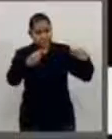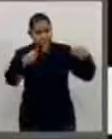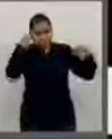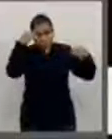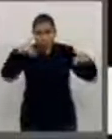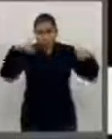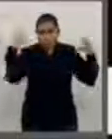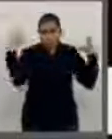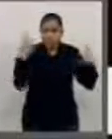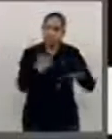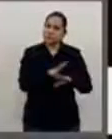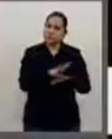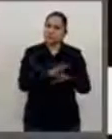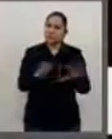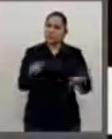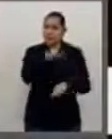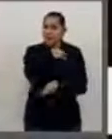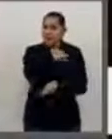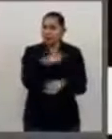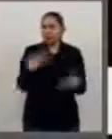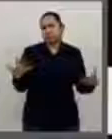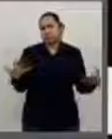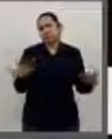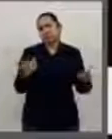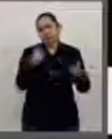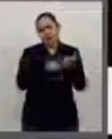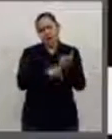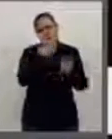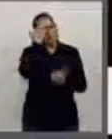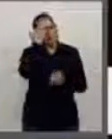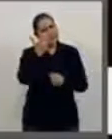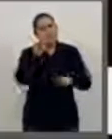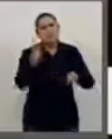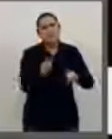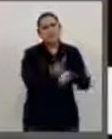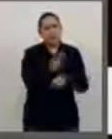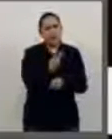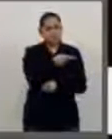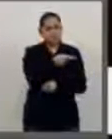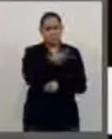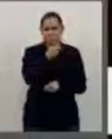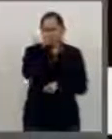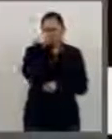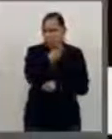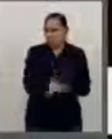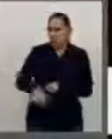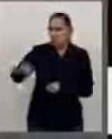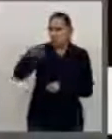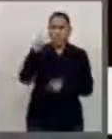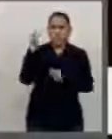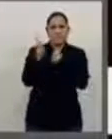un acontecimiento que cimbró a toda una nación entera y que aportó